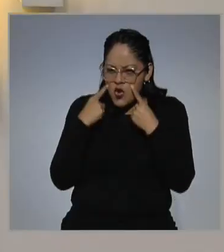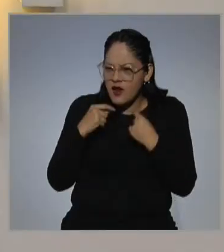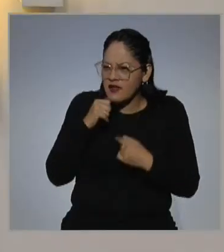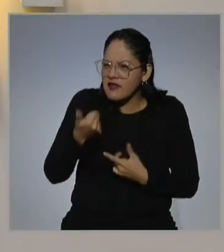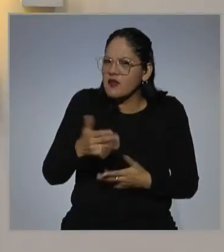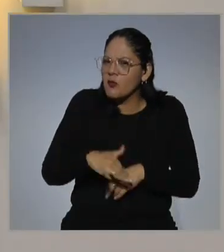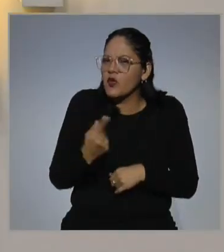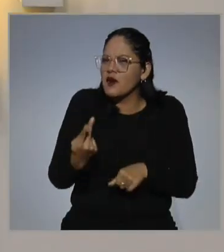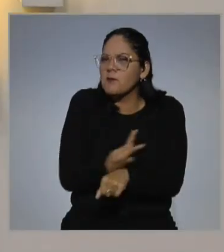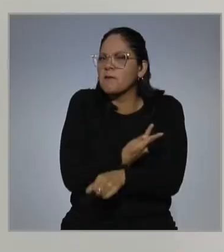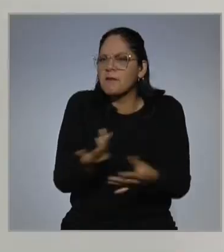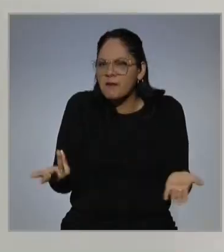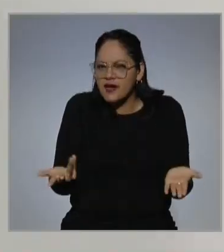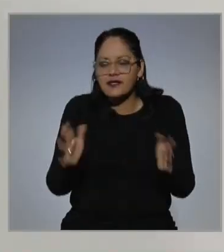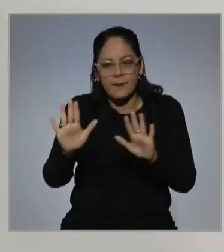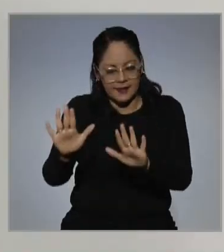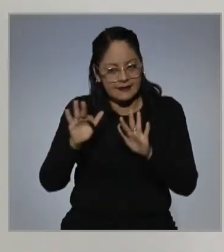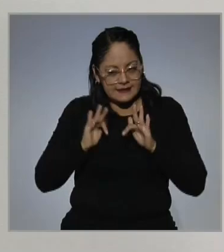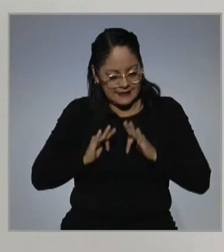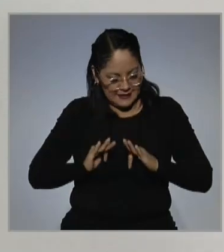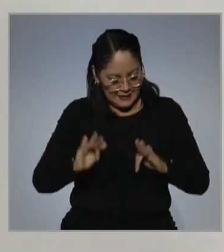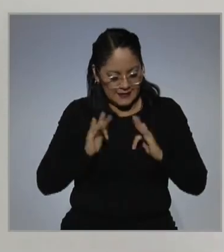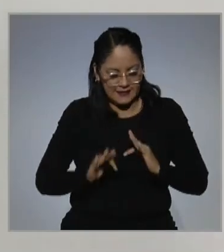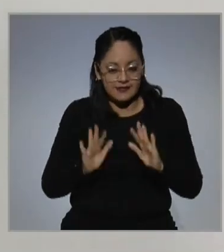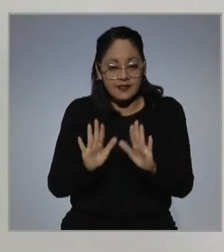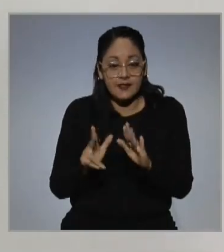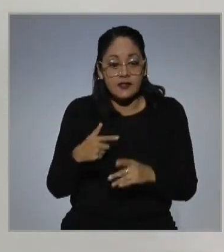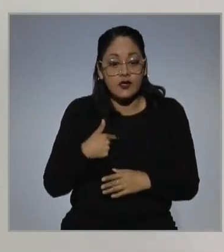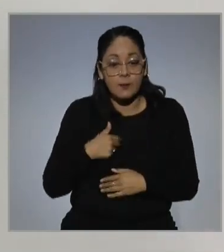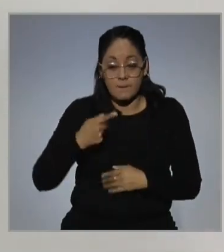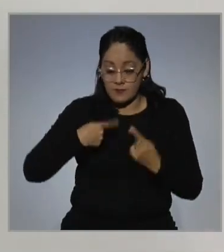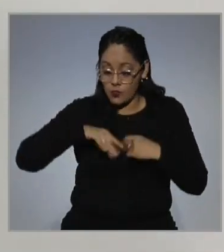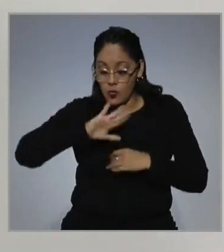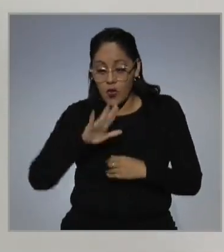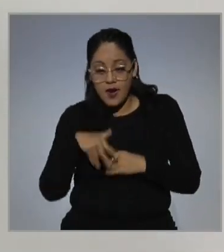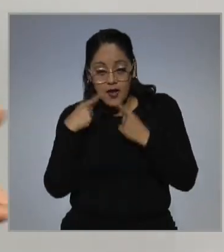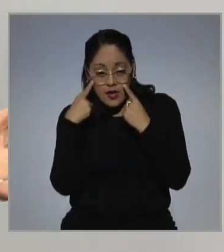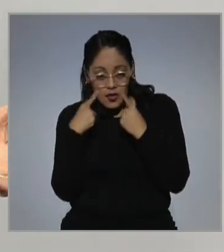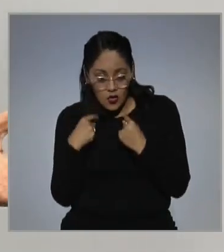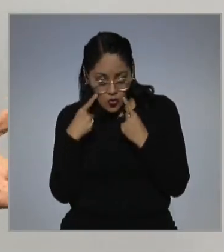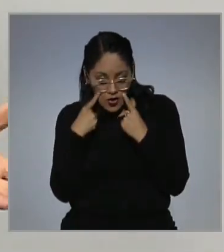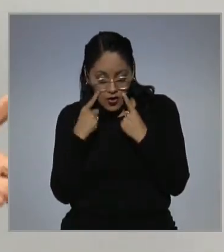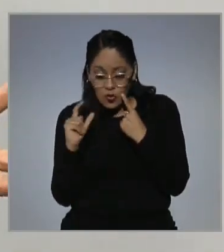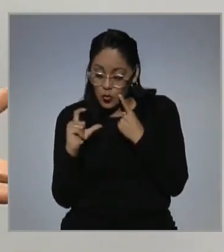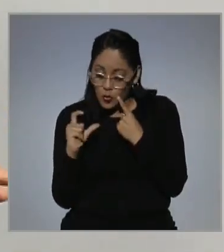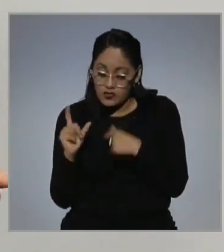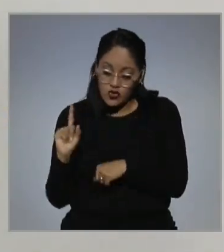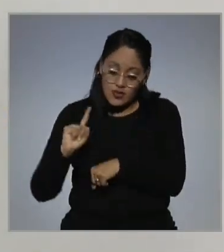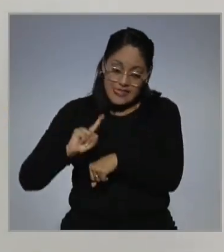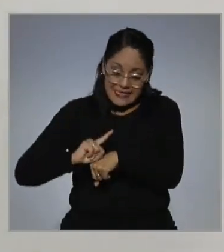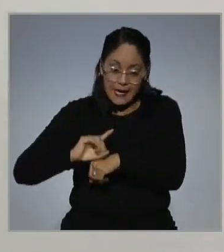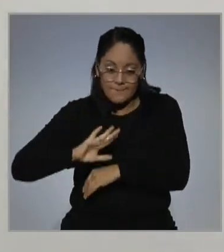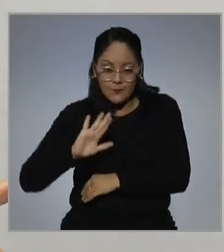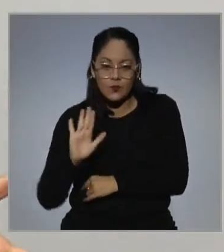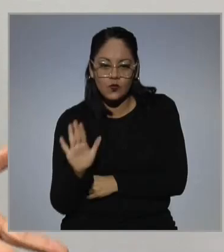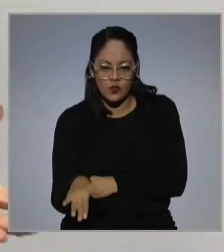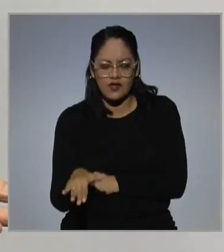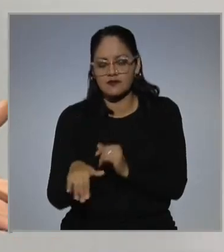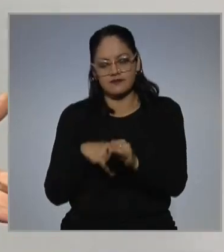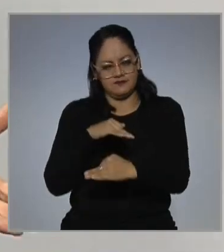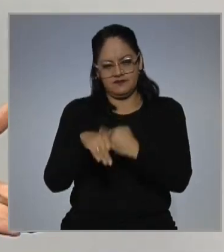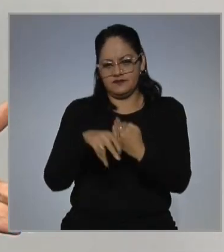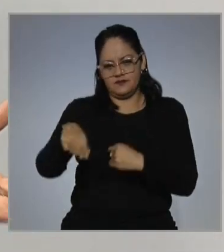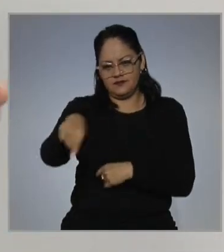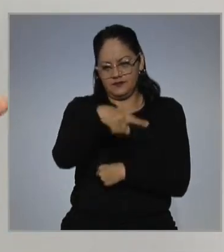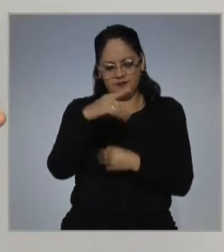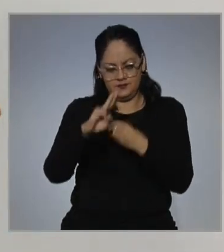pasa? Le digo, bueno, calma. Una cosa es llorar a nuestros muertos en el momento del deceso, ¿no? Que como todo